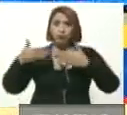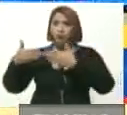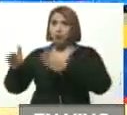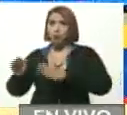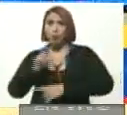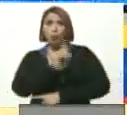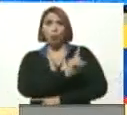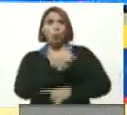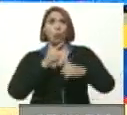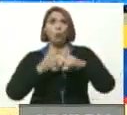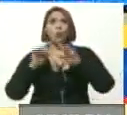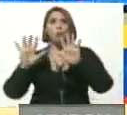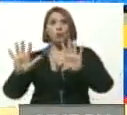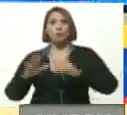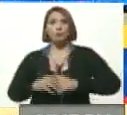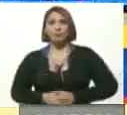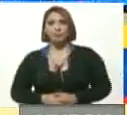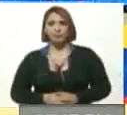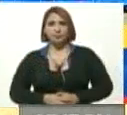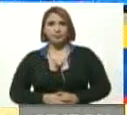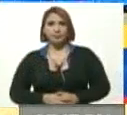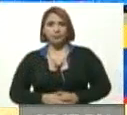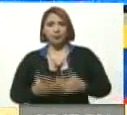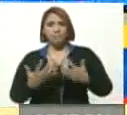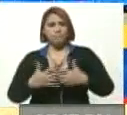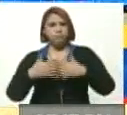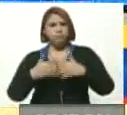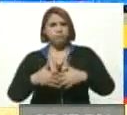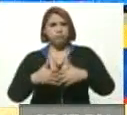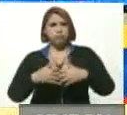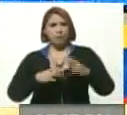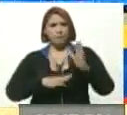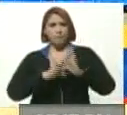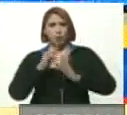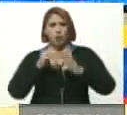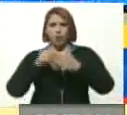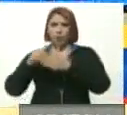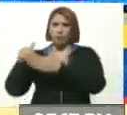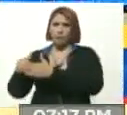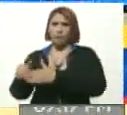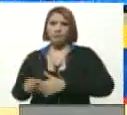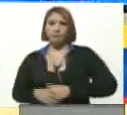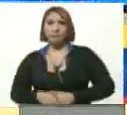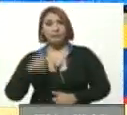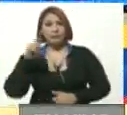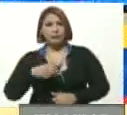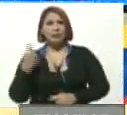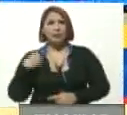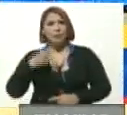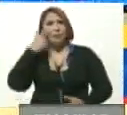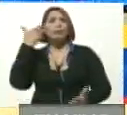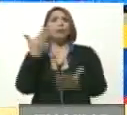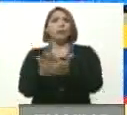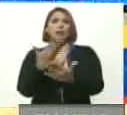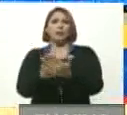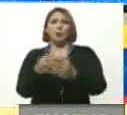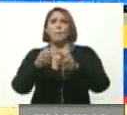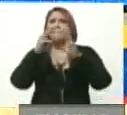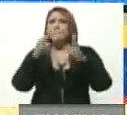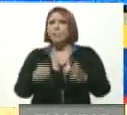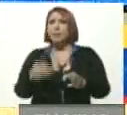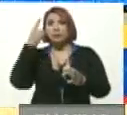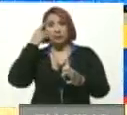1x10 de la maquinaria electoral. También tenemos los testigos. Sabes